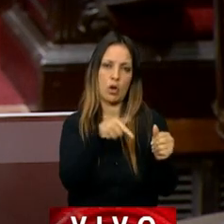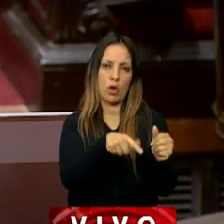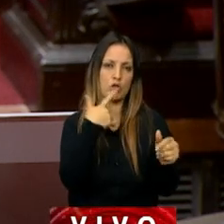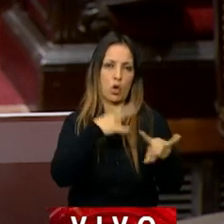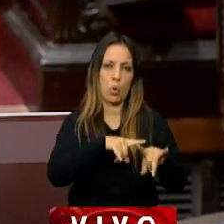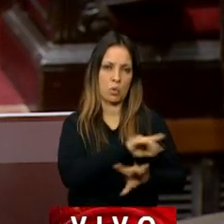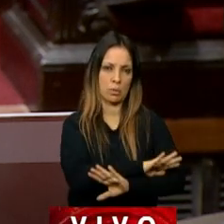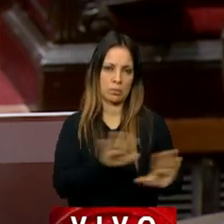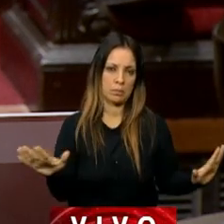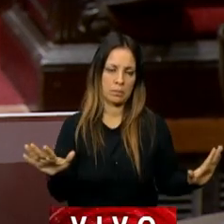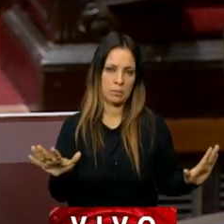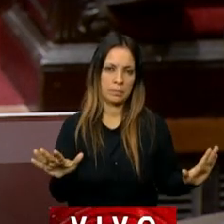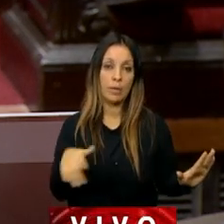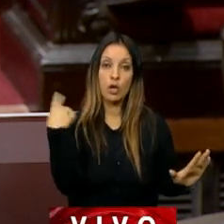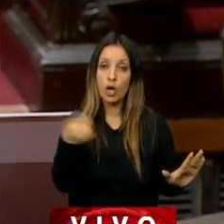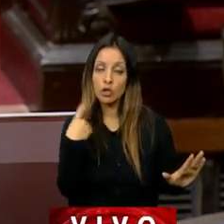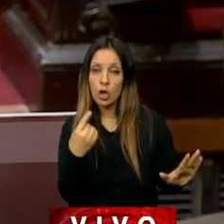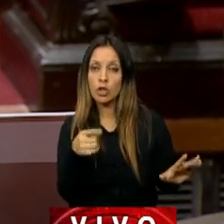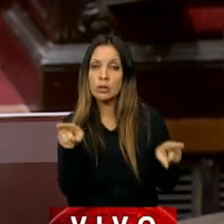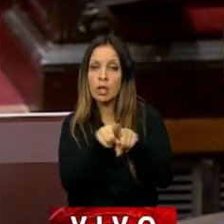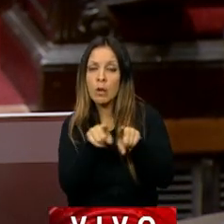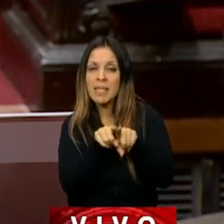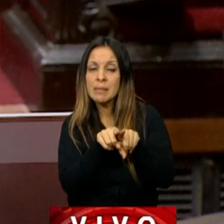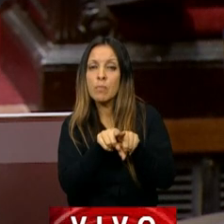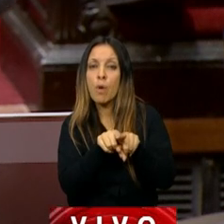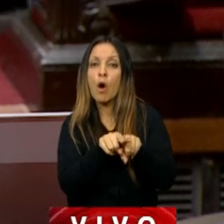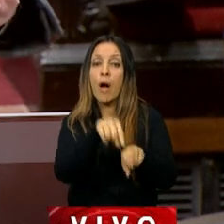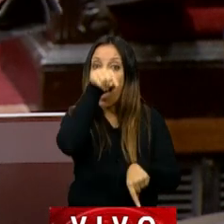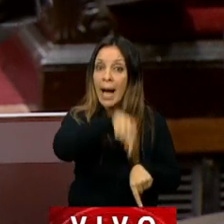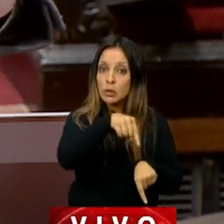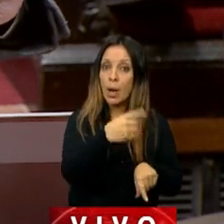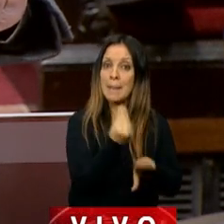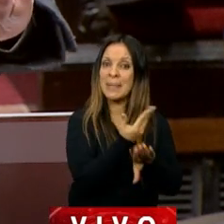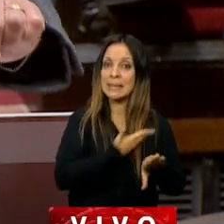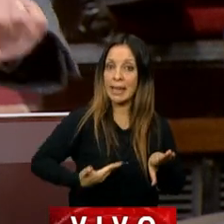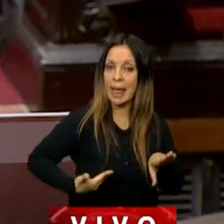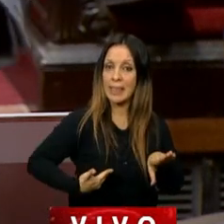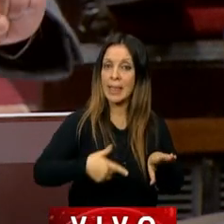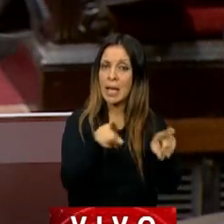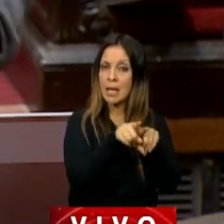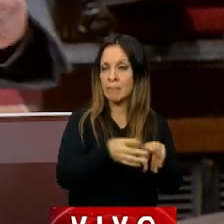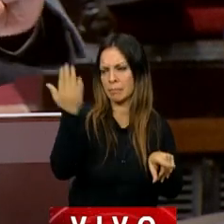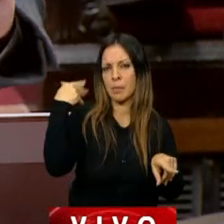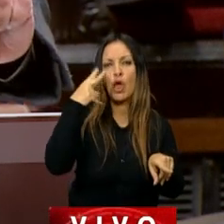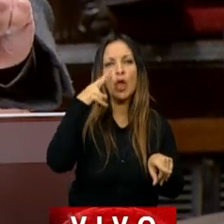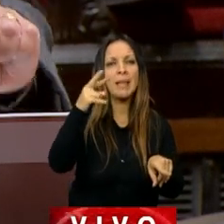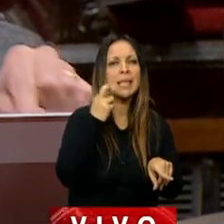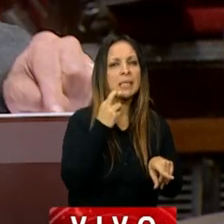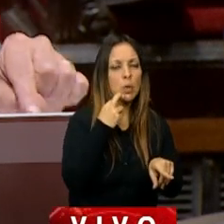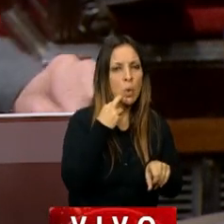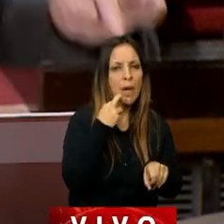americana. Y no vamos a caer en lo que hizo el actual presidente de la Nación, que en el año